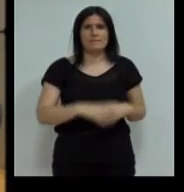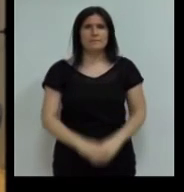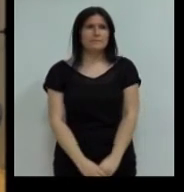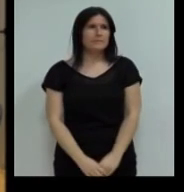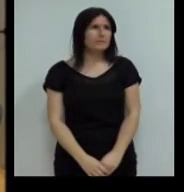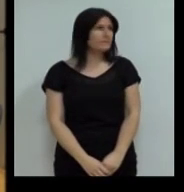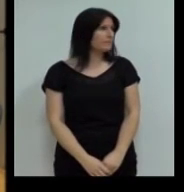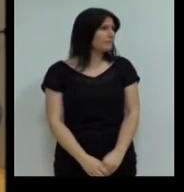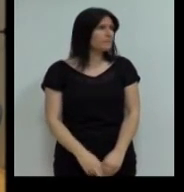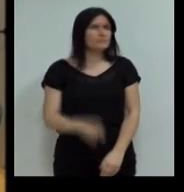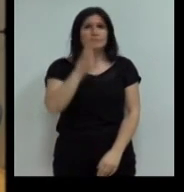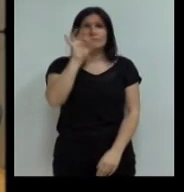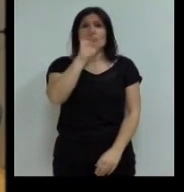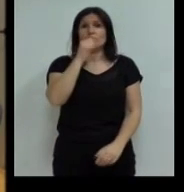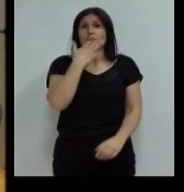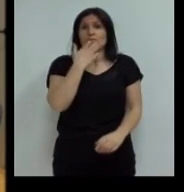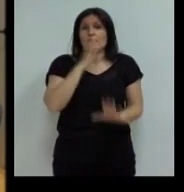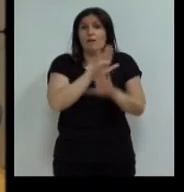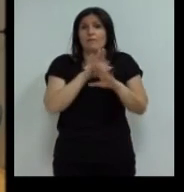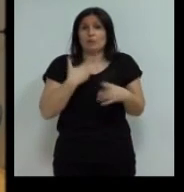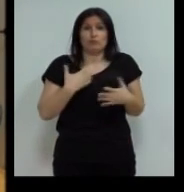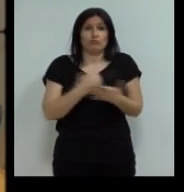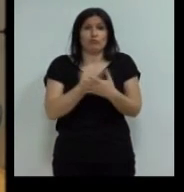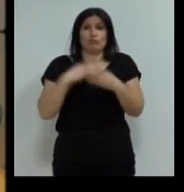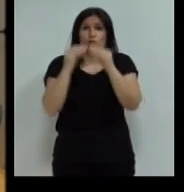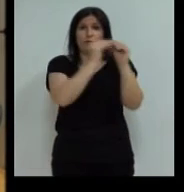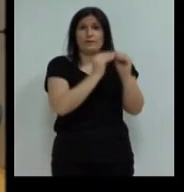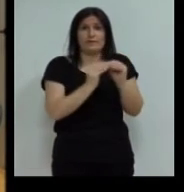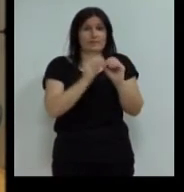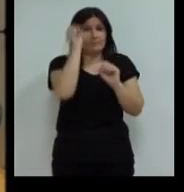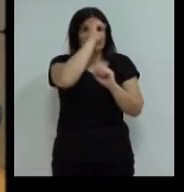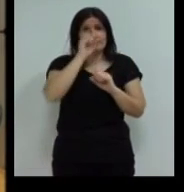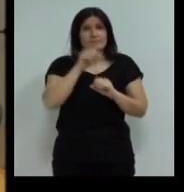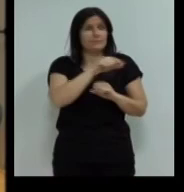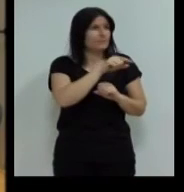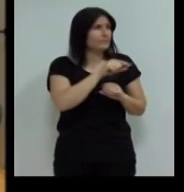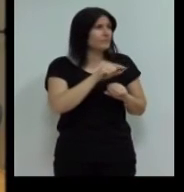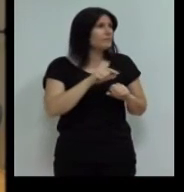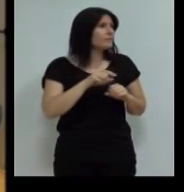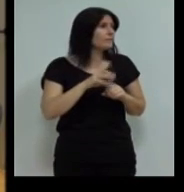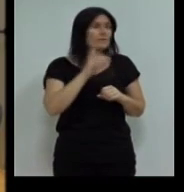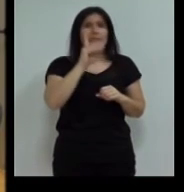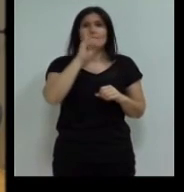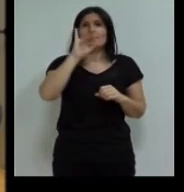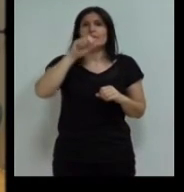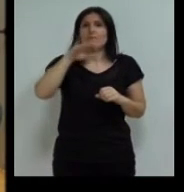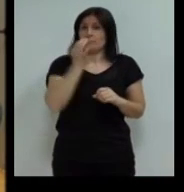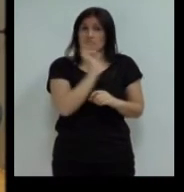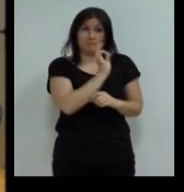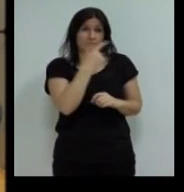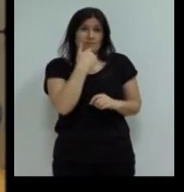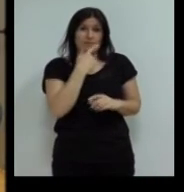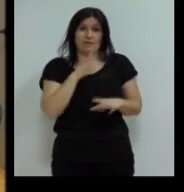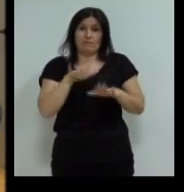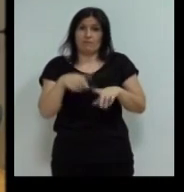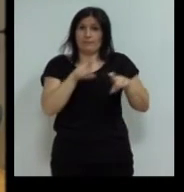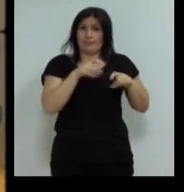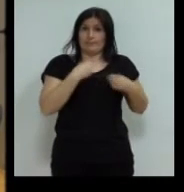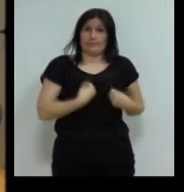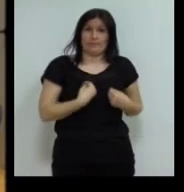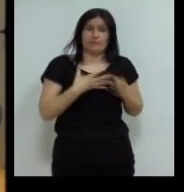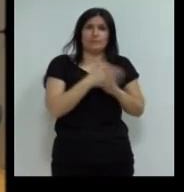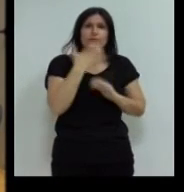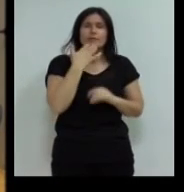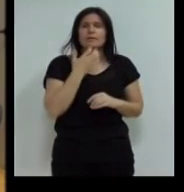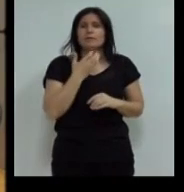Vamos a lo mismo todos, ¿no? Y volvemos al mismo sitio, quiero decir que, porque fíjate el territorio que estoy dibujando, es decir, un señor que tiene un montón